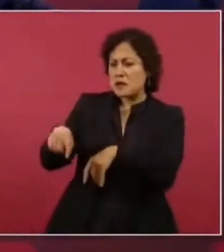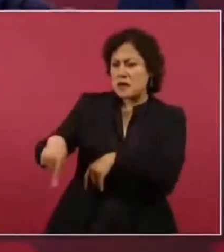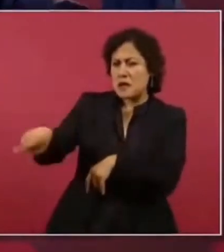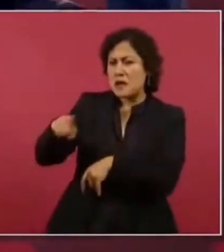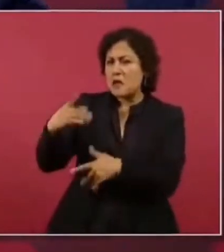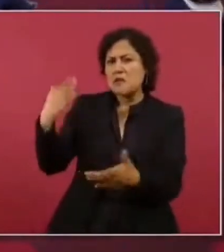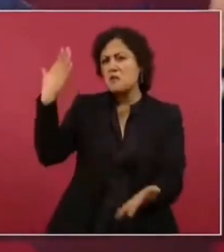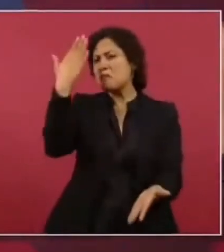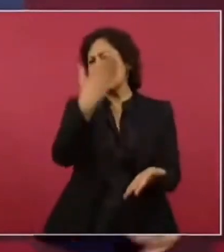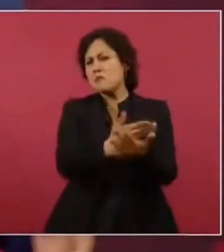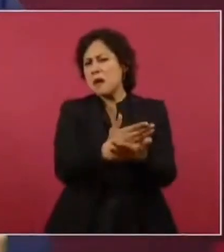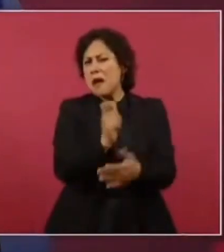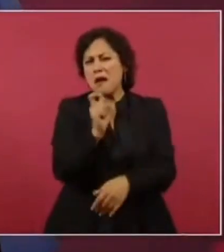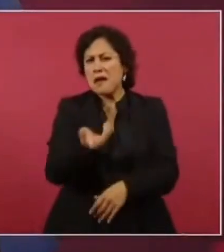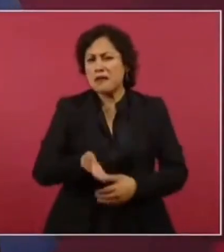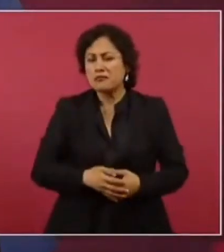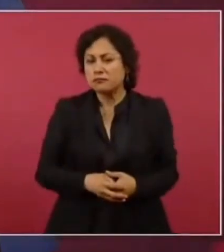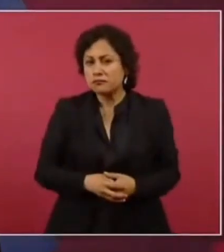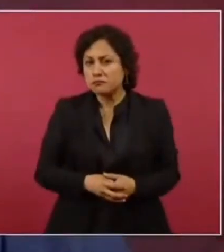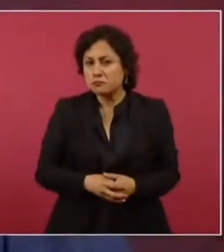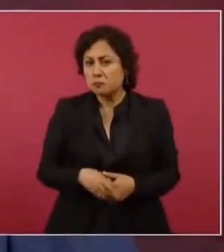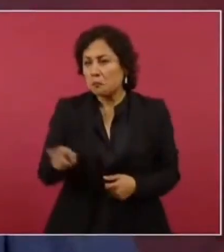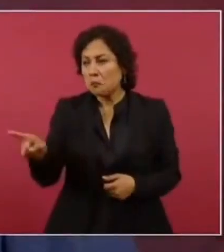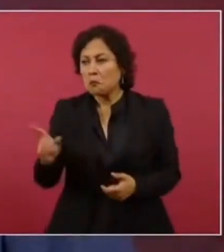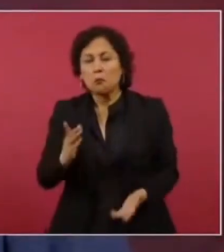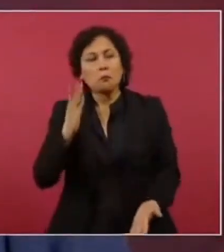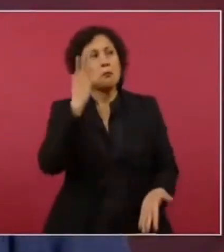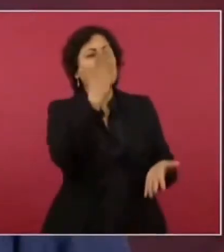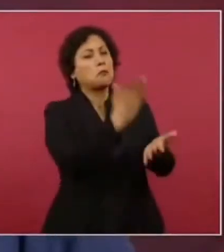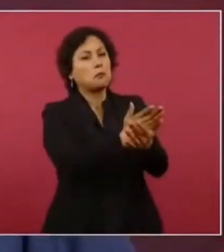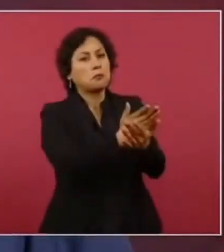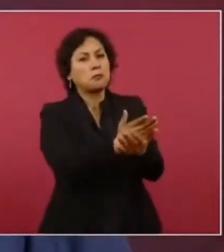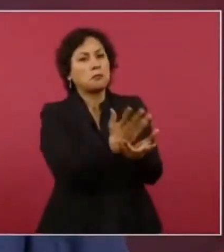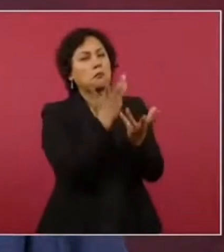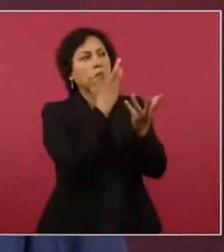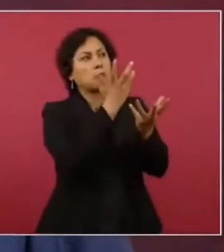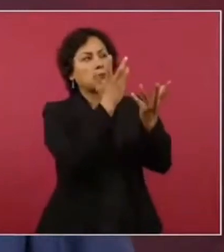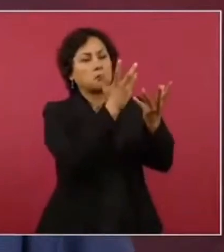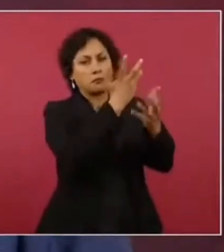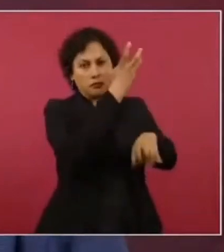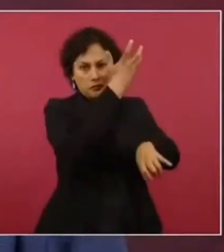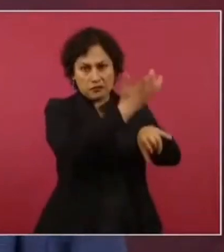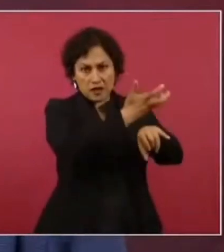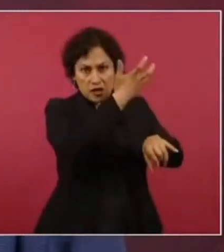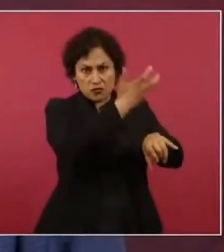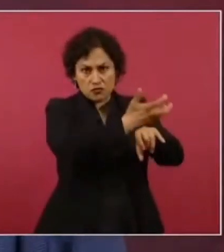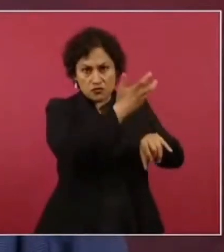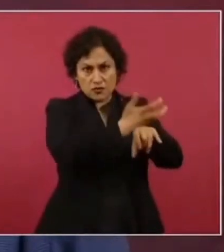es en busca del llamado sueño americano